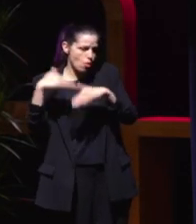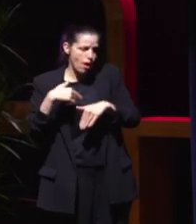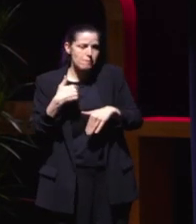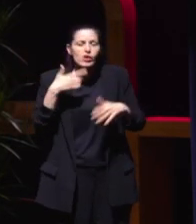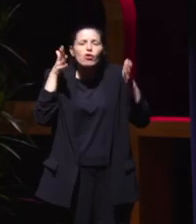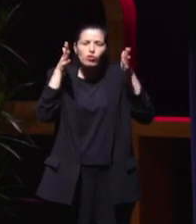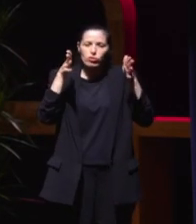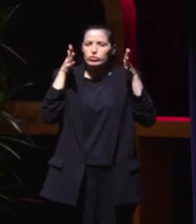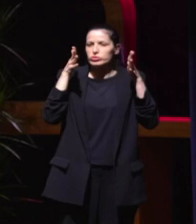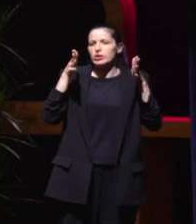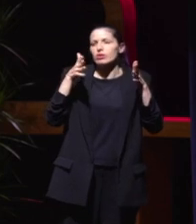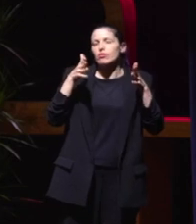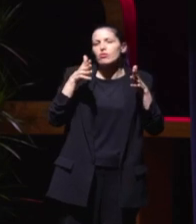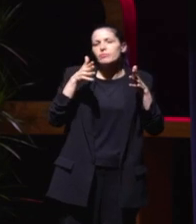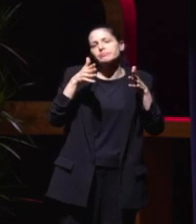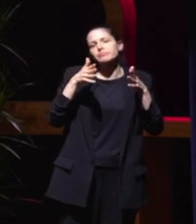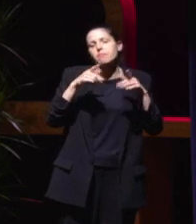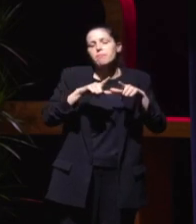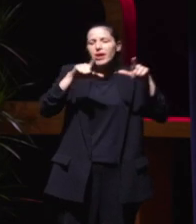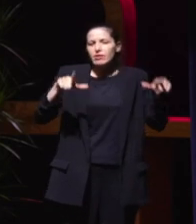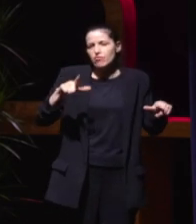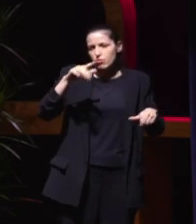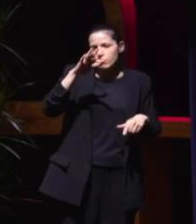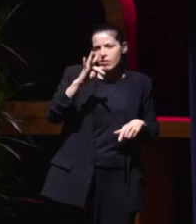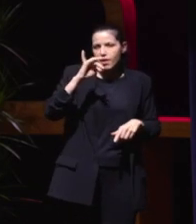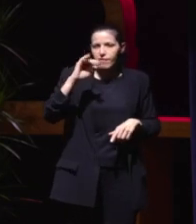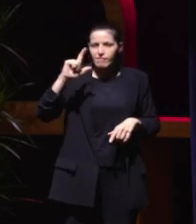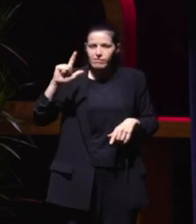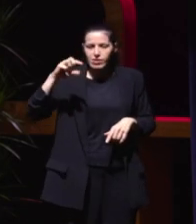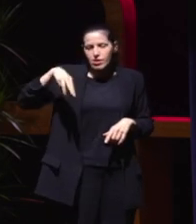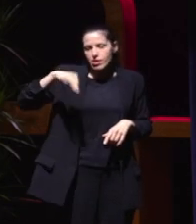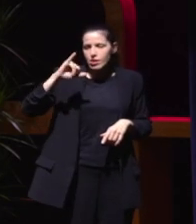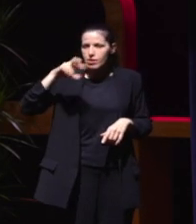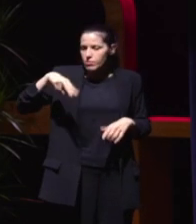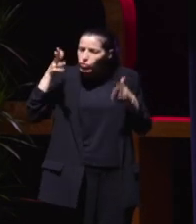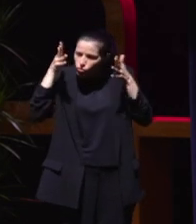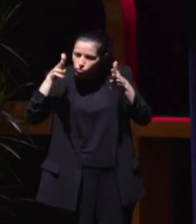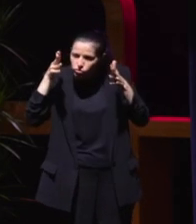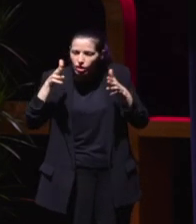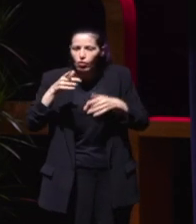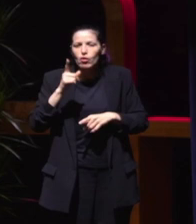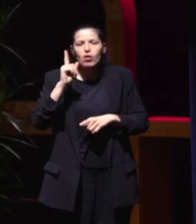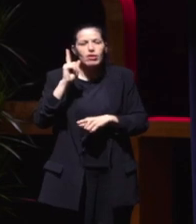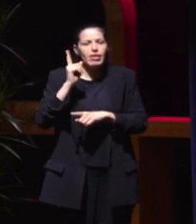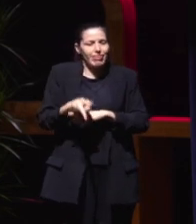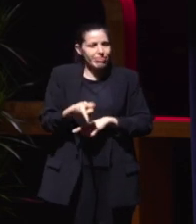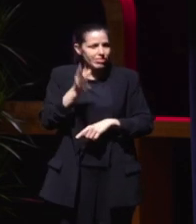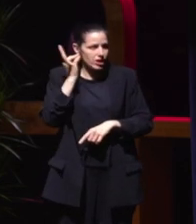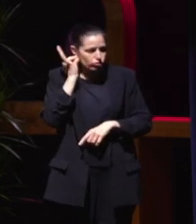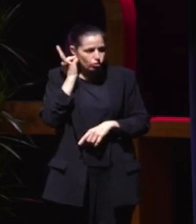una película que está en filming que que es de la de la directora